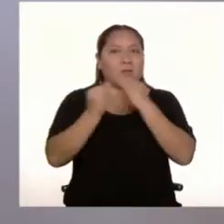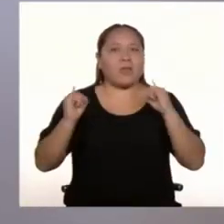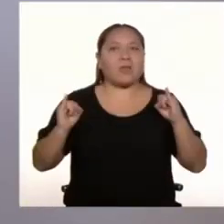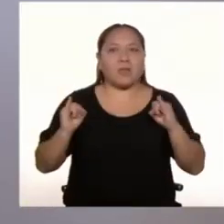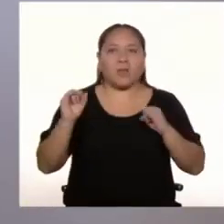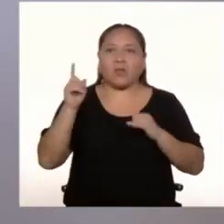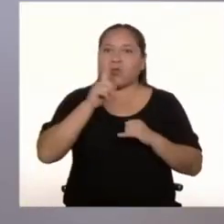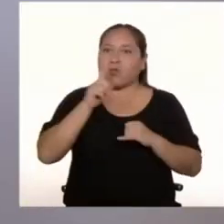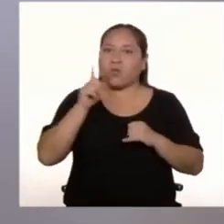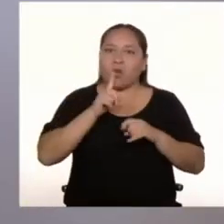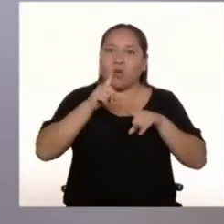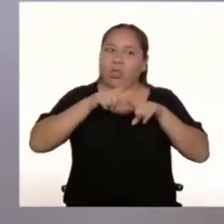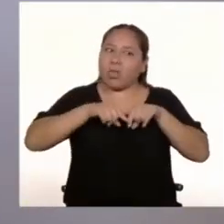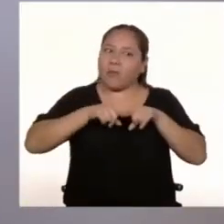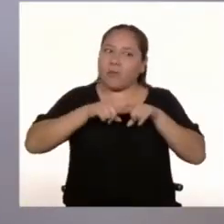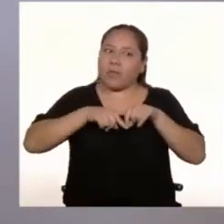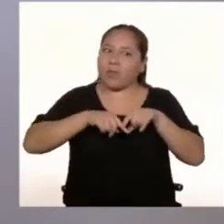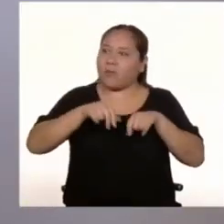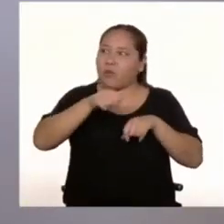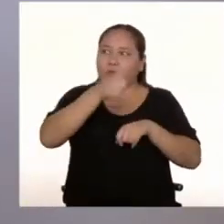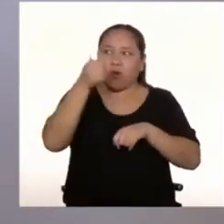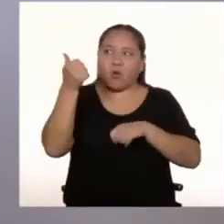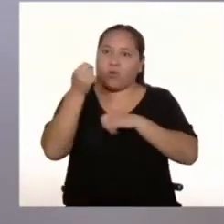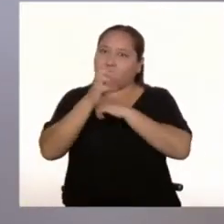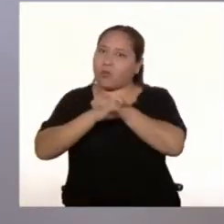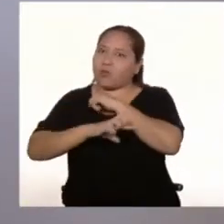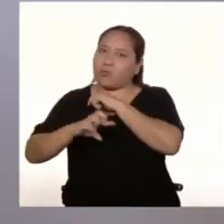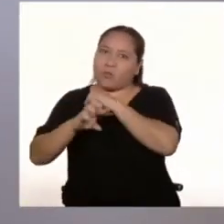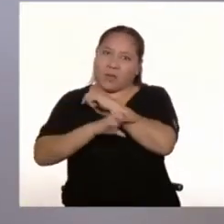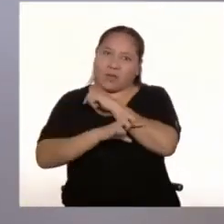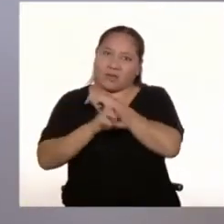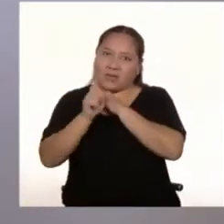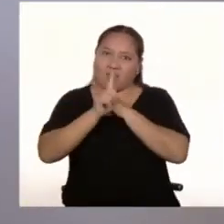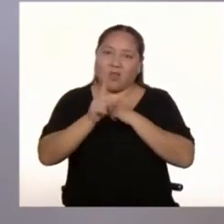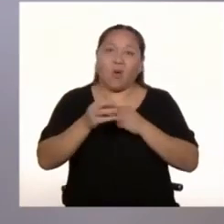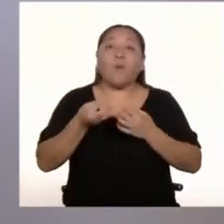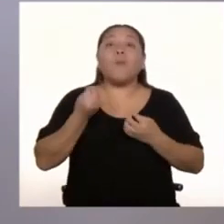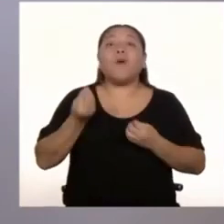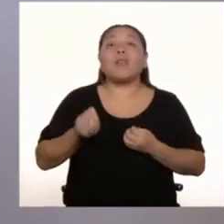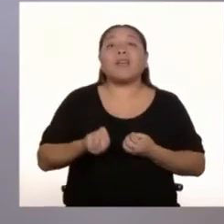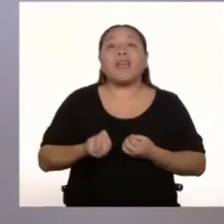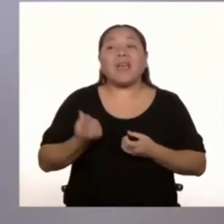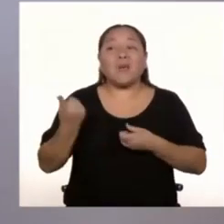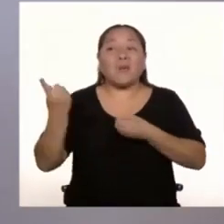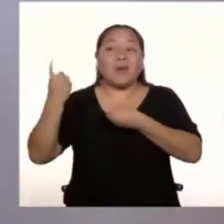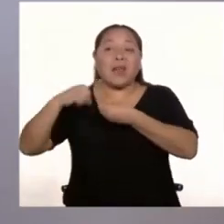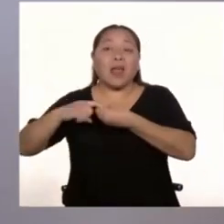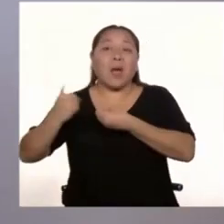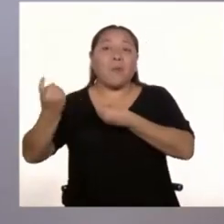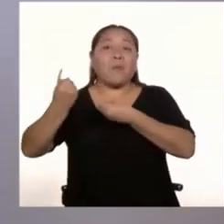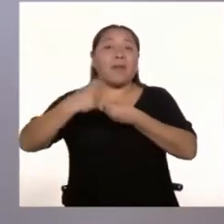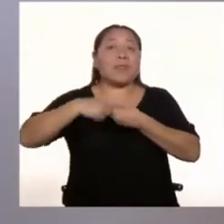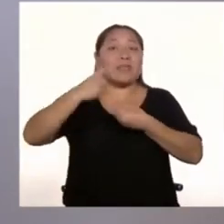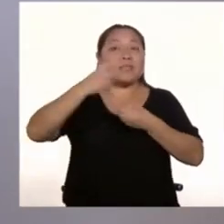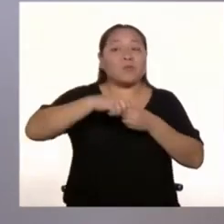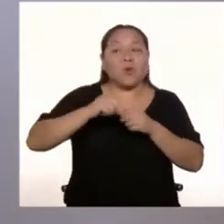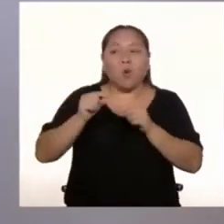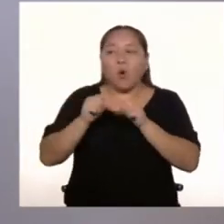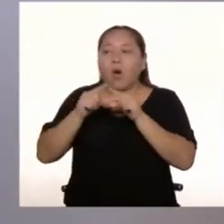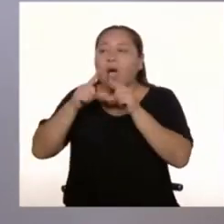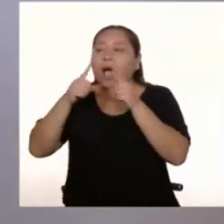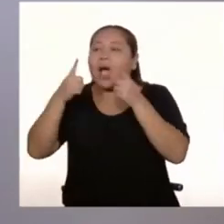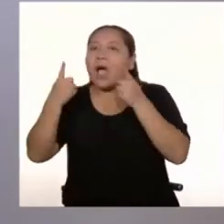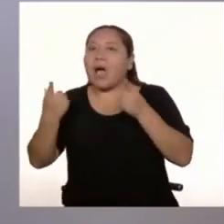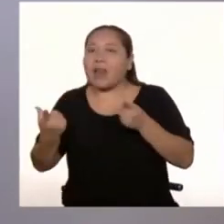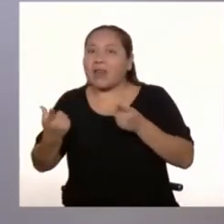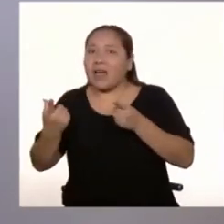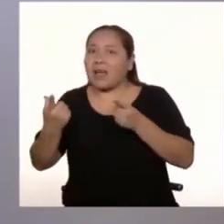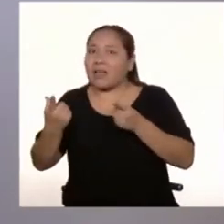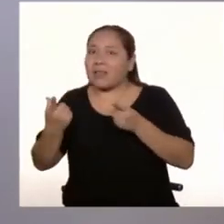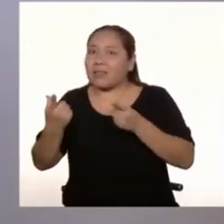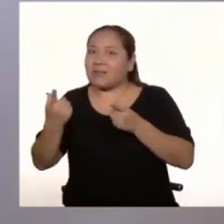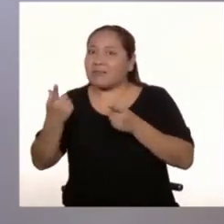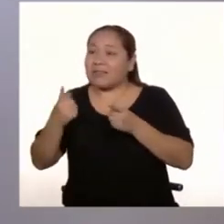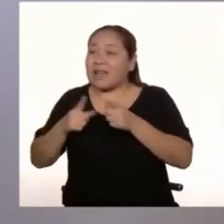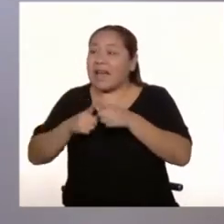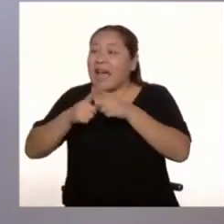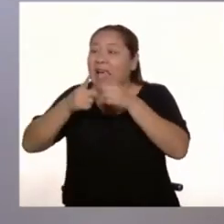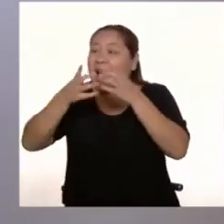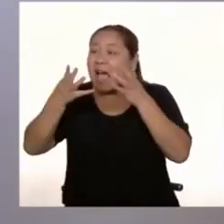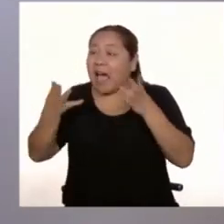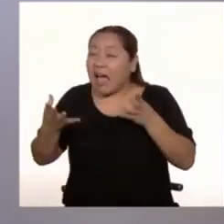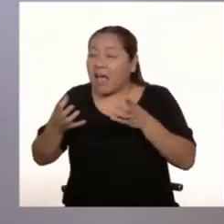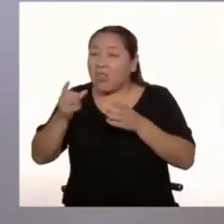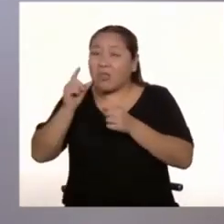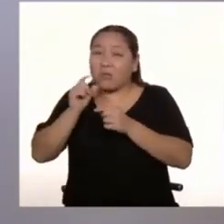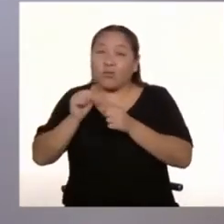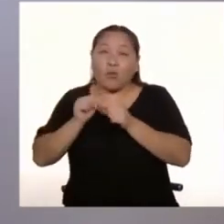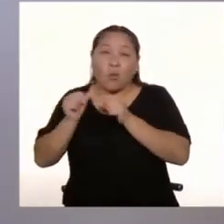territorio dependiente de otros países. Esto se debe por la participación de un gran número de personas. Dentro de